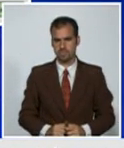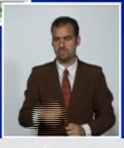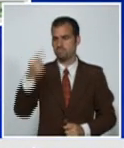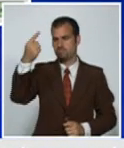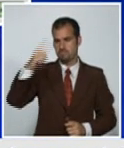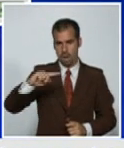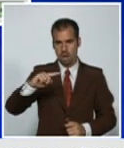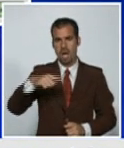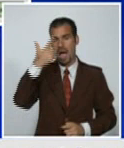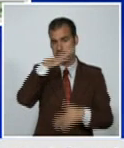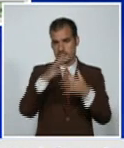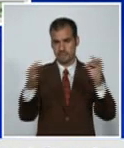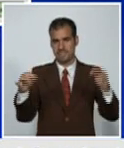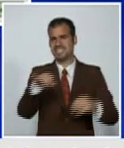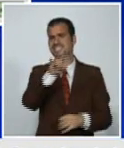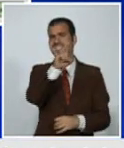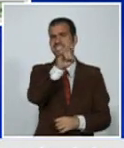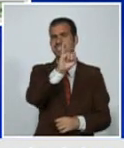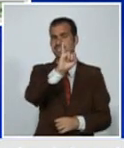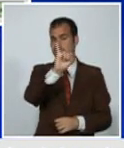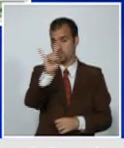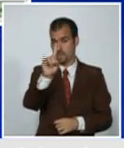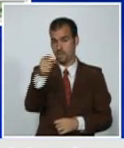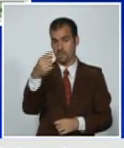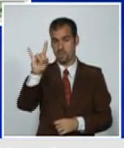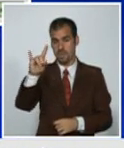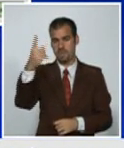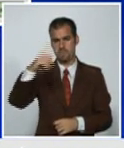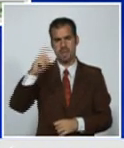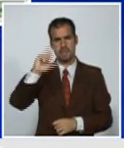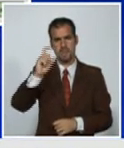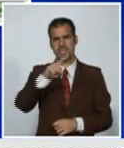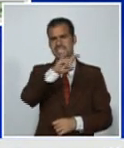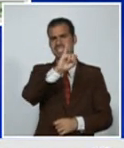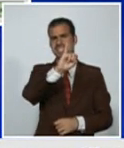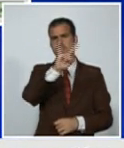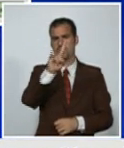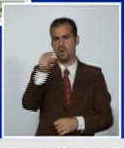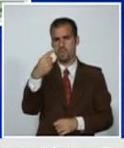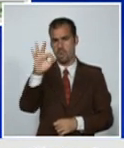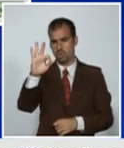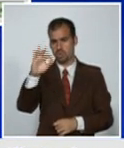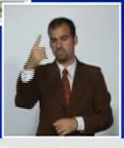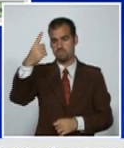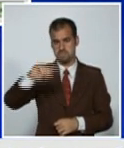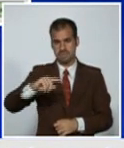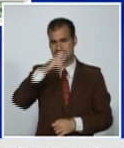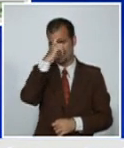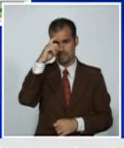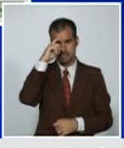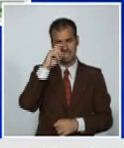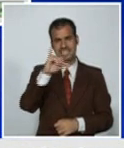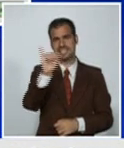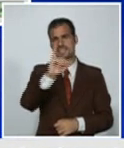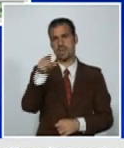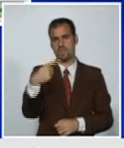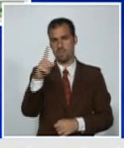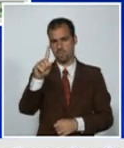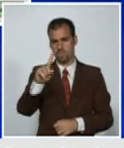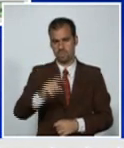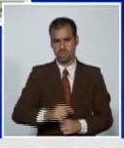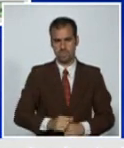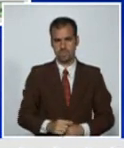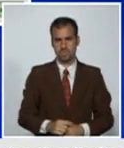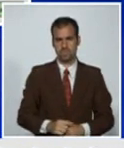Artemisa 69,9, Camagüey 69,8, Santi Espíritu 66,1